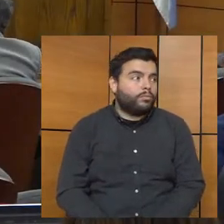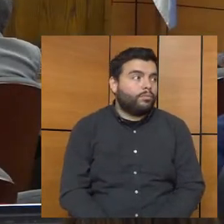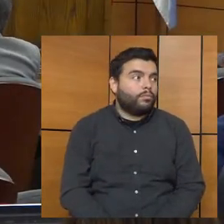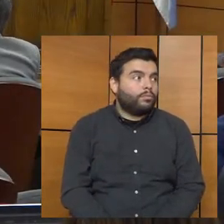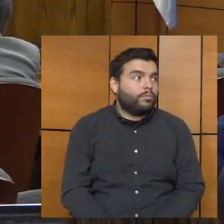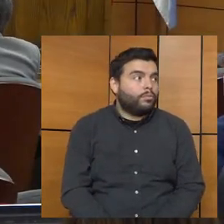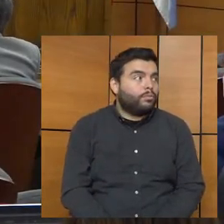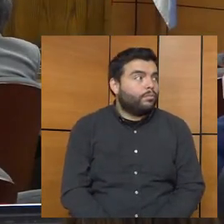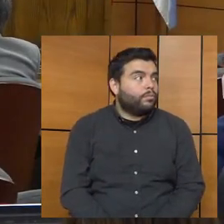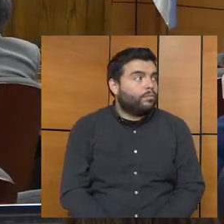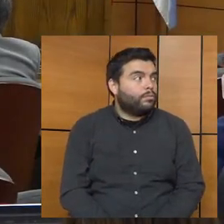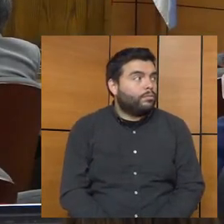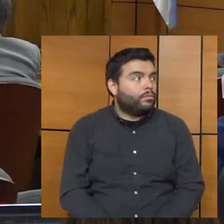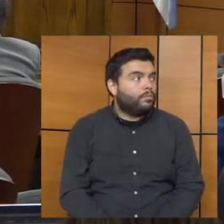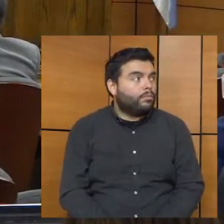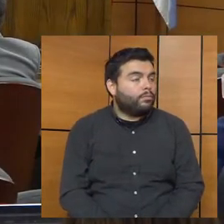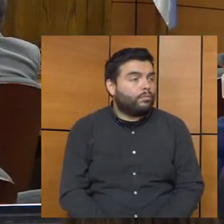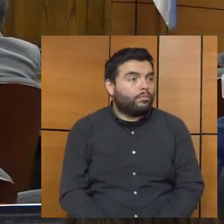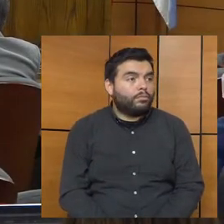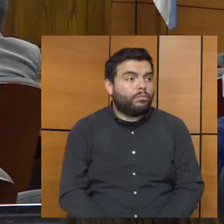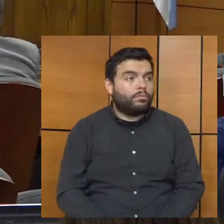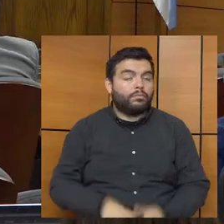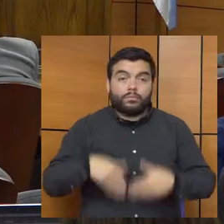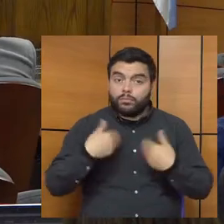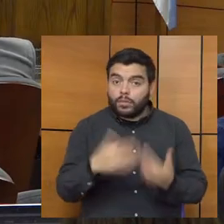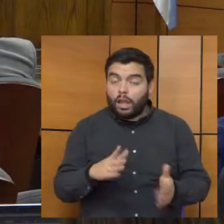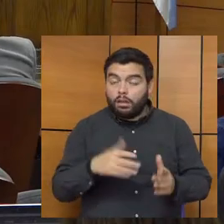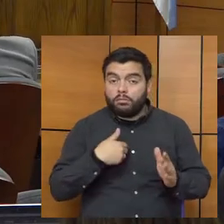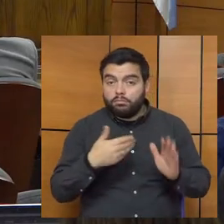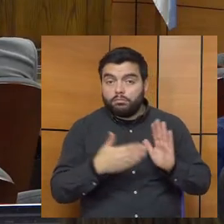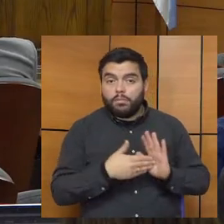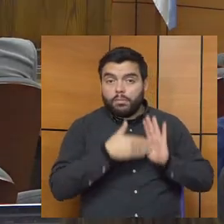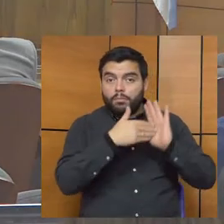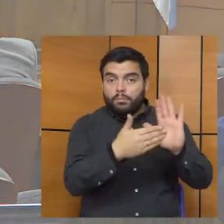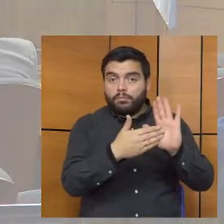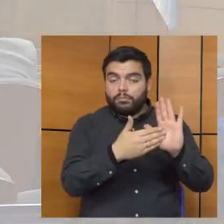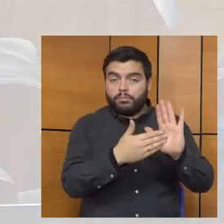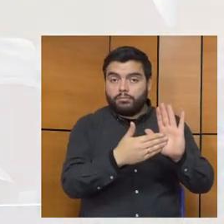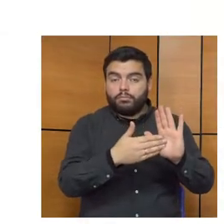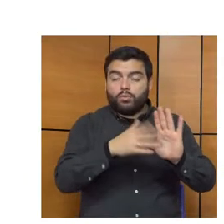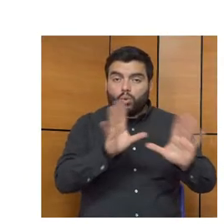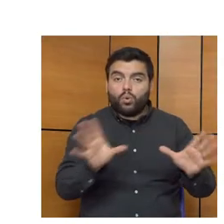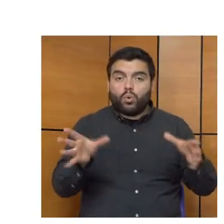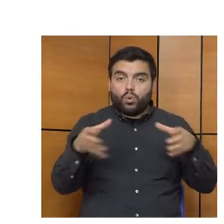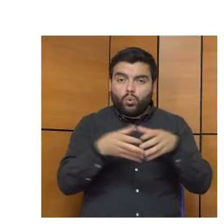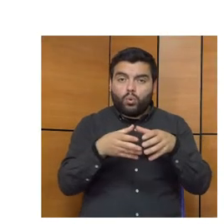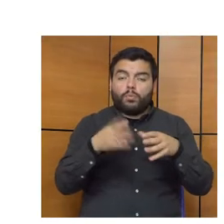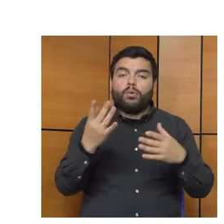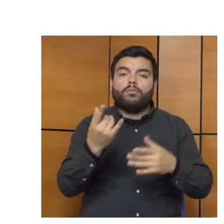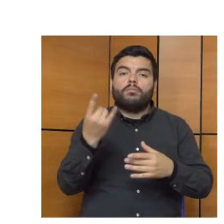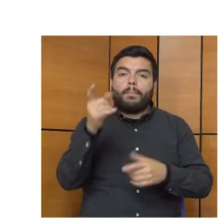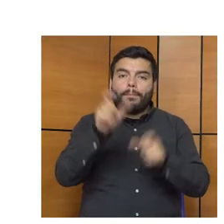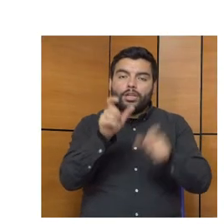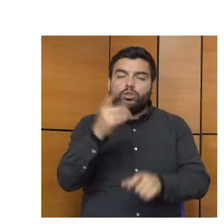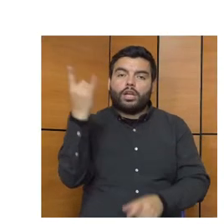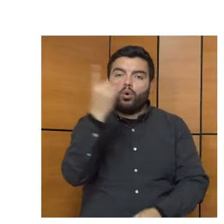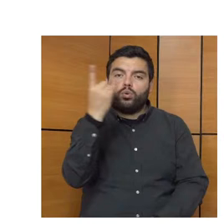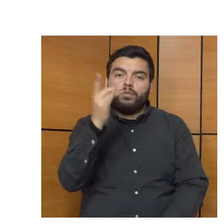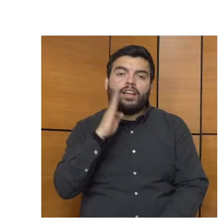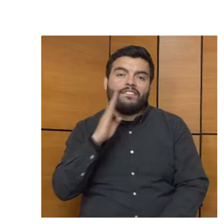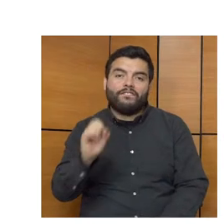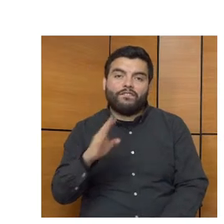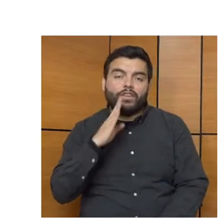Ya está formalmente en a presentar el equipo, o sea, está Elisa de Grandón, de la Universidad de Biobío, está la